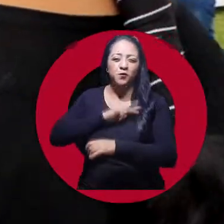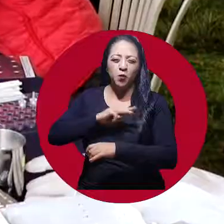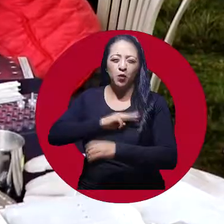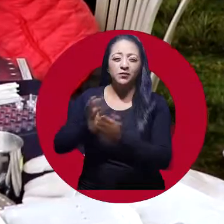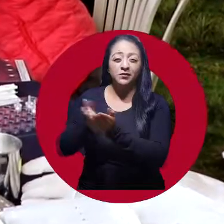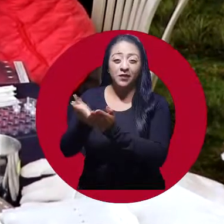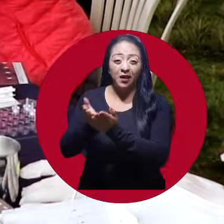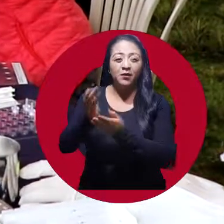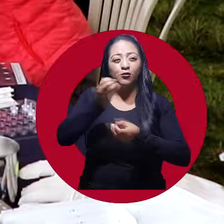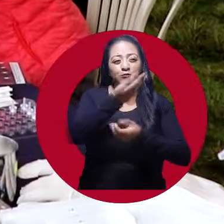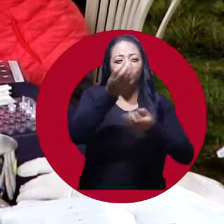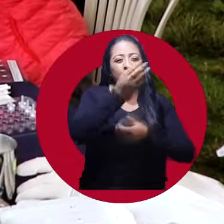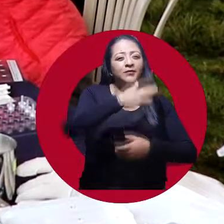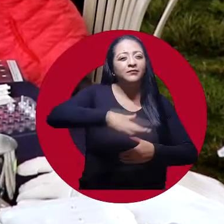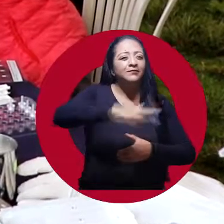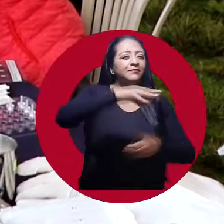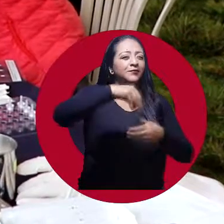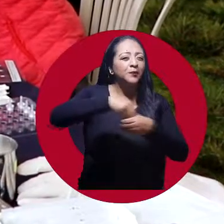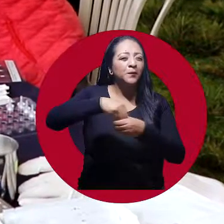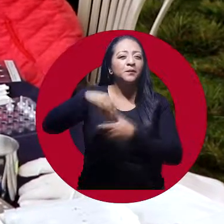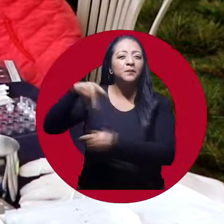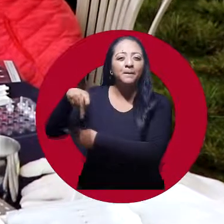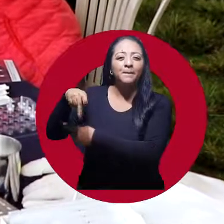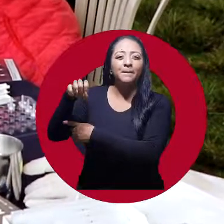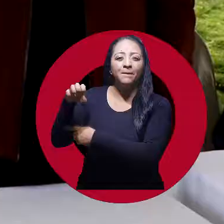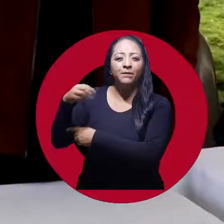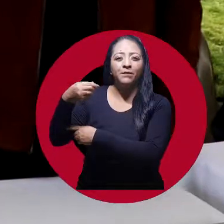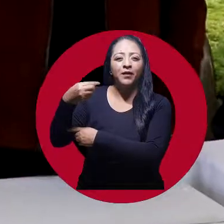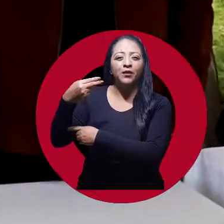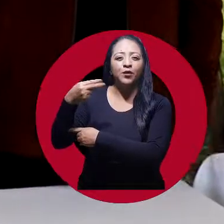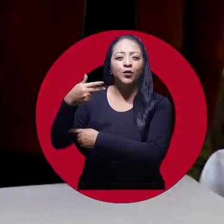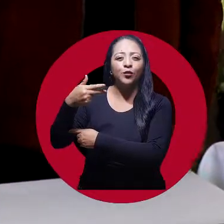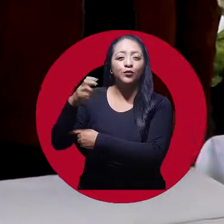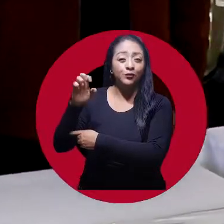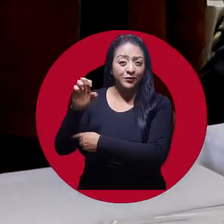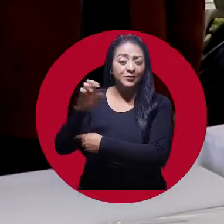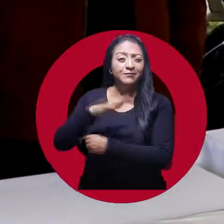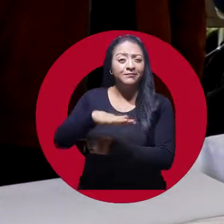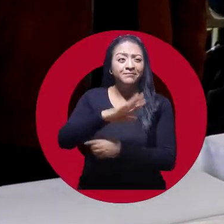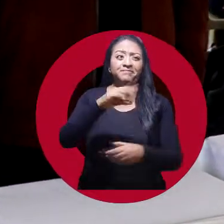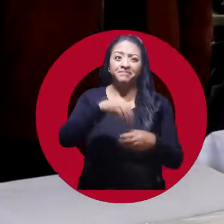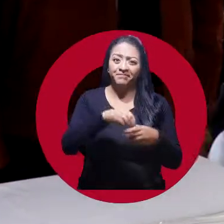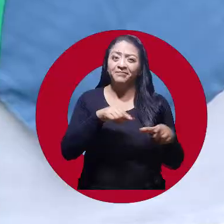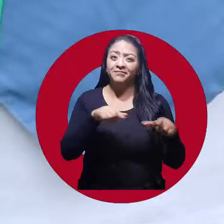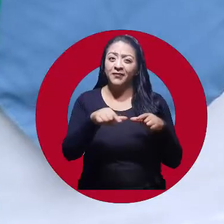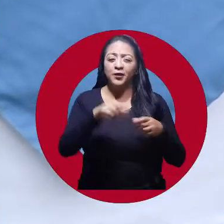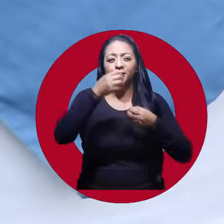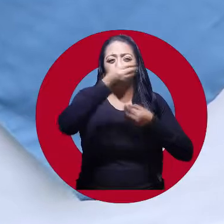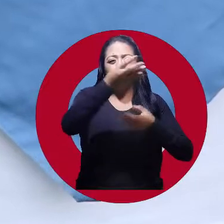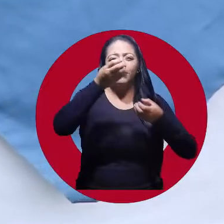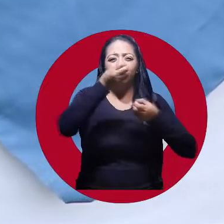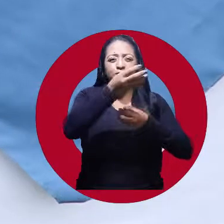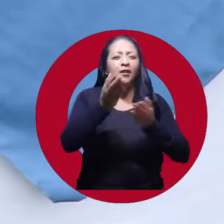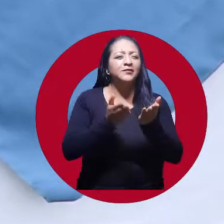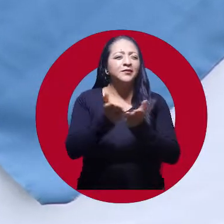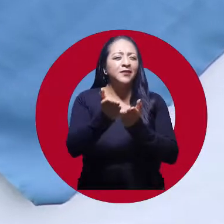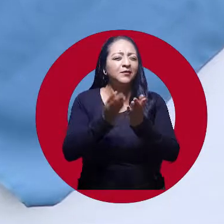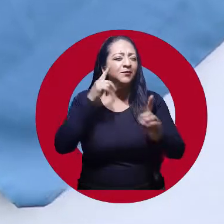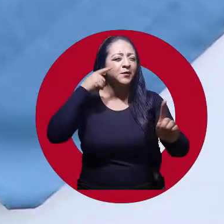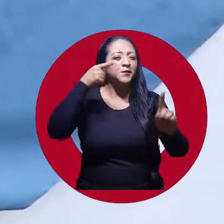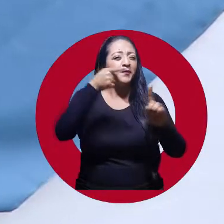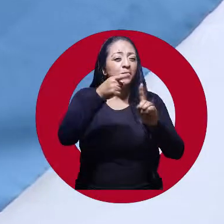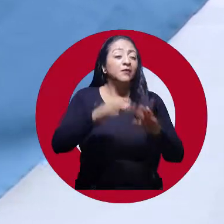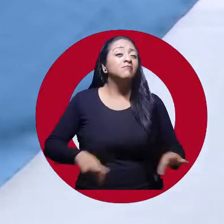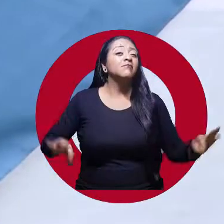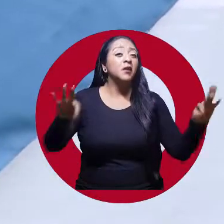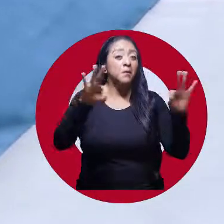y socialización de servicios institucionales municipales que se da en territorio, específicamente la parroquia de Miguel Egas, Peguche, en Otavalo, cuyo objetivo